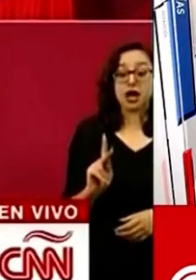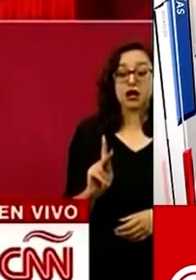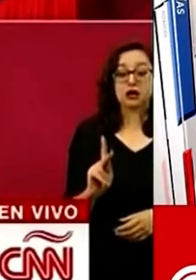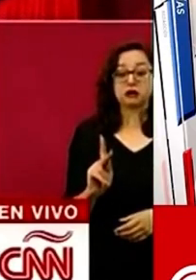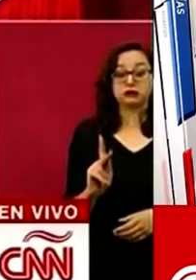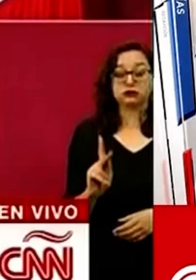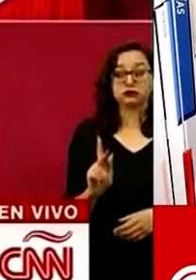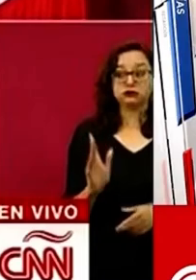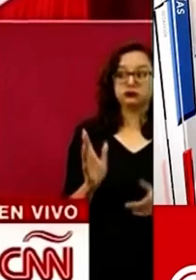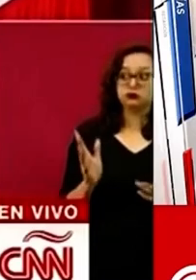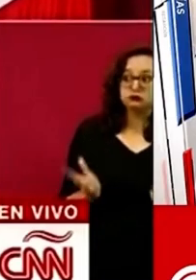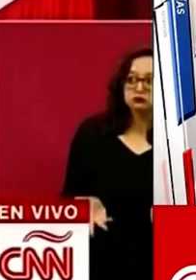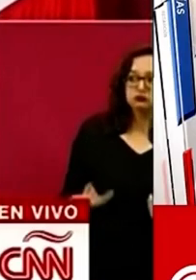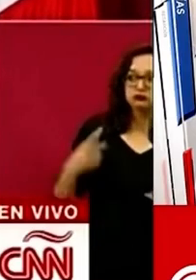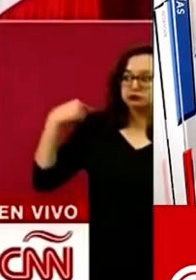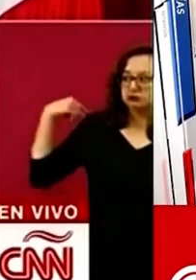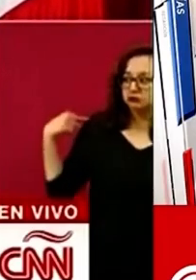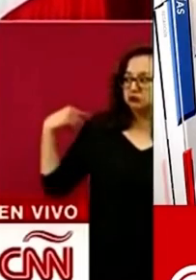todavía